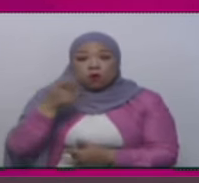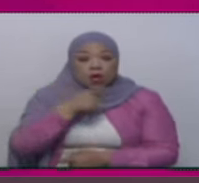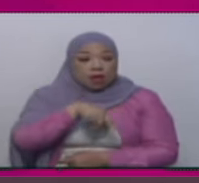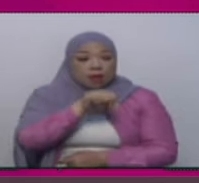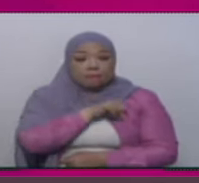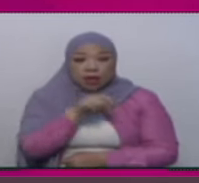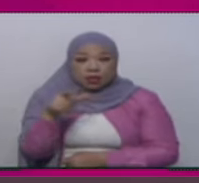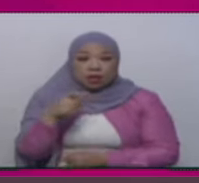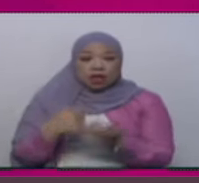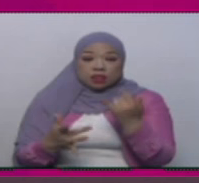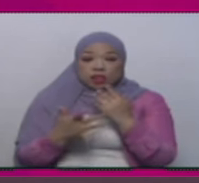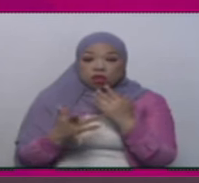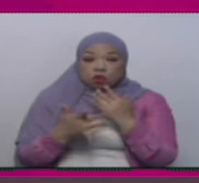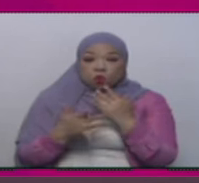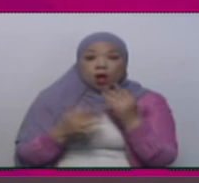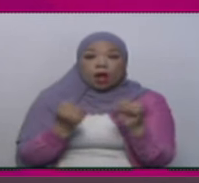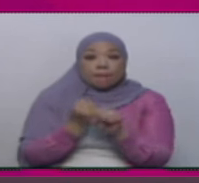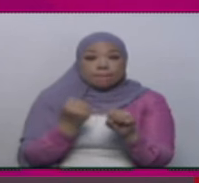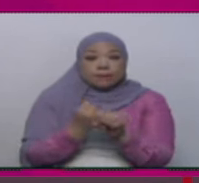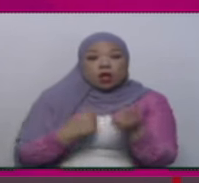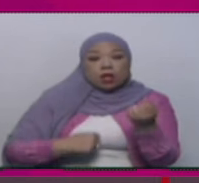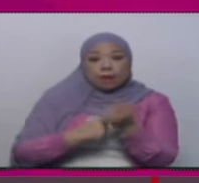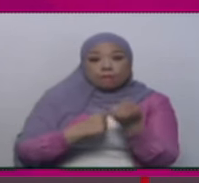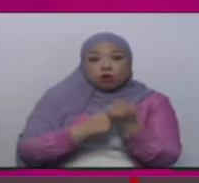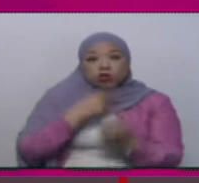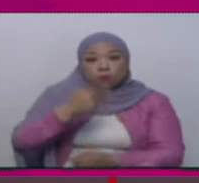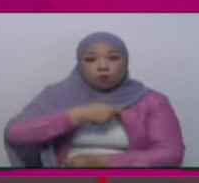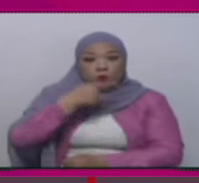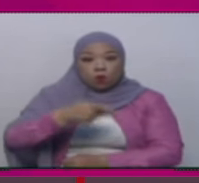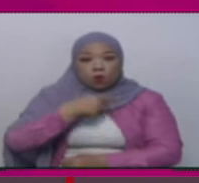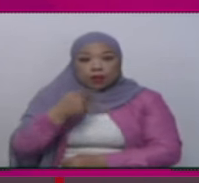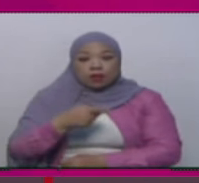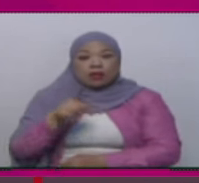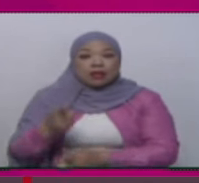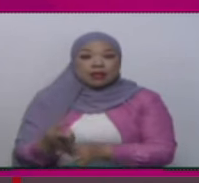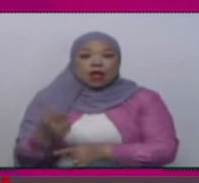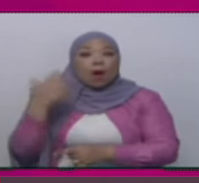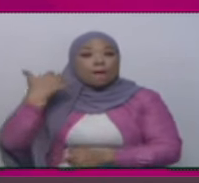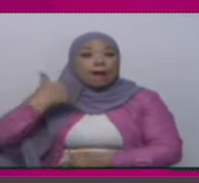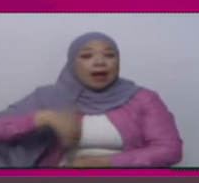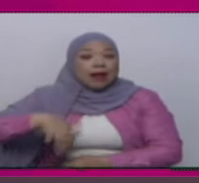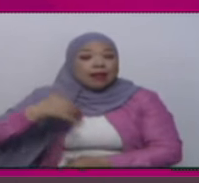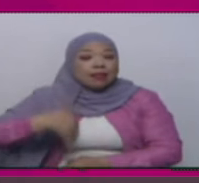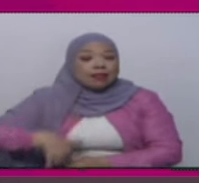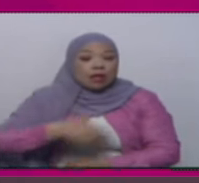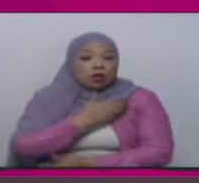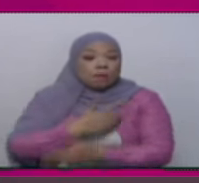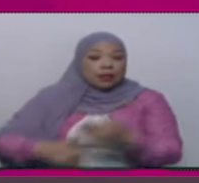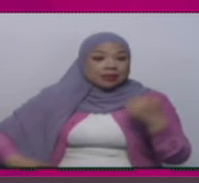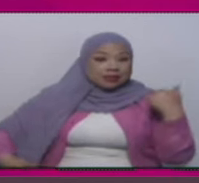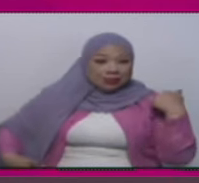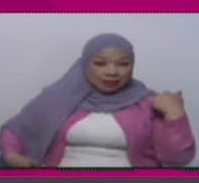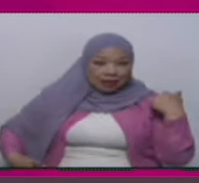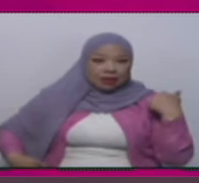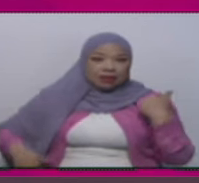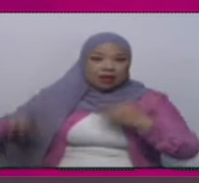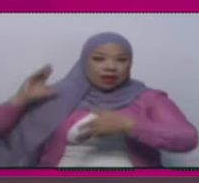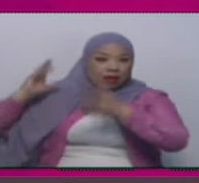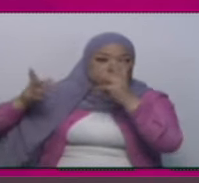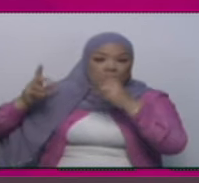tecnología y apoyo político. Detrás de Milei, Bukele, Bolsonaro, está el